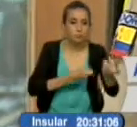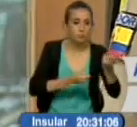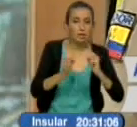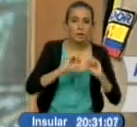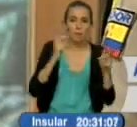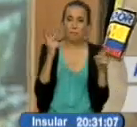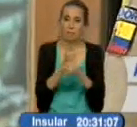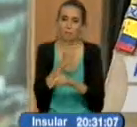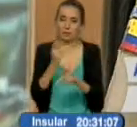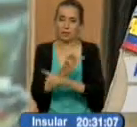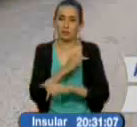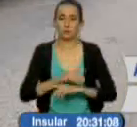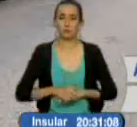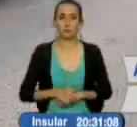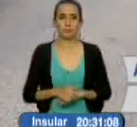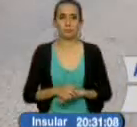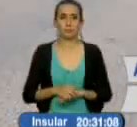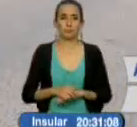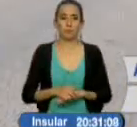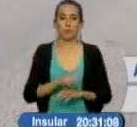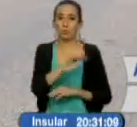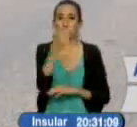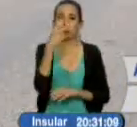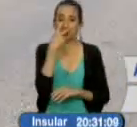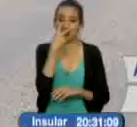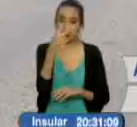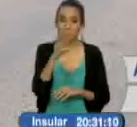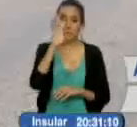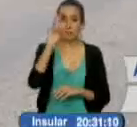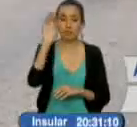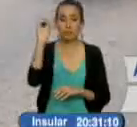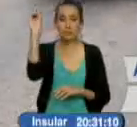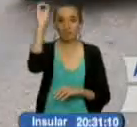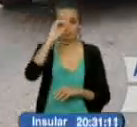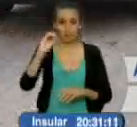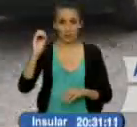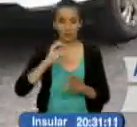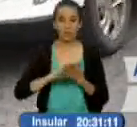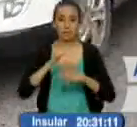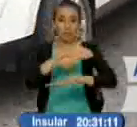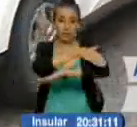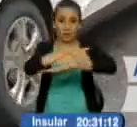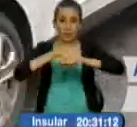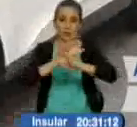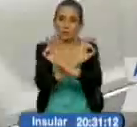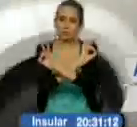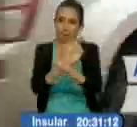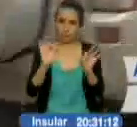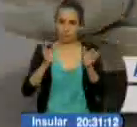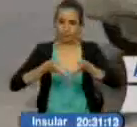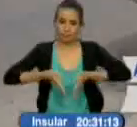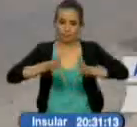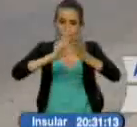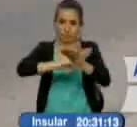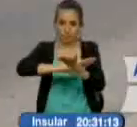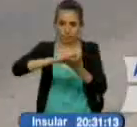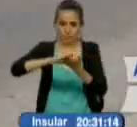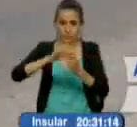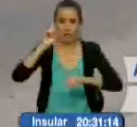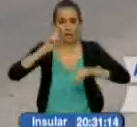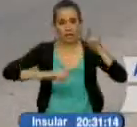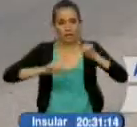que es algo peligroso. Tome en cuenta que el 70% de la red vial estatal se encuentra en buen estado. El restante tiene